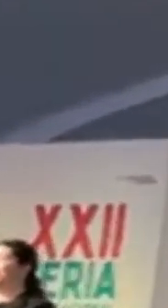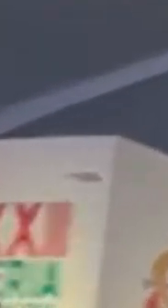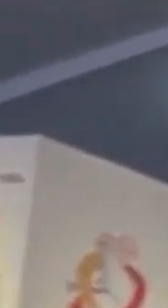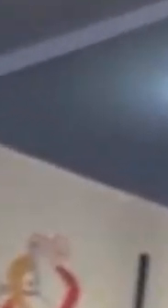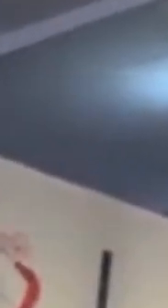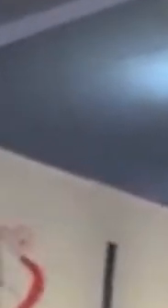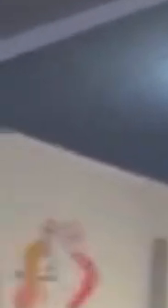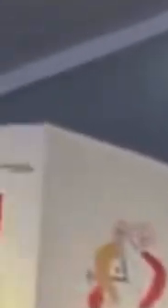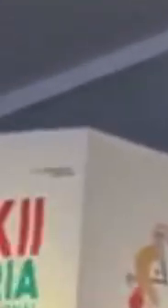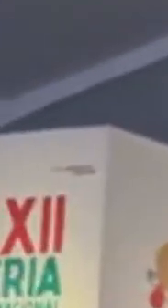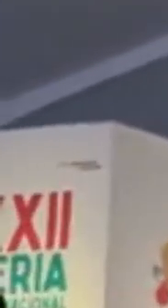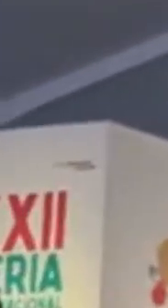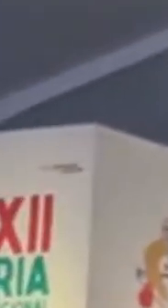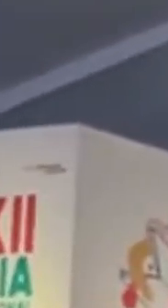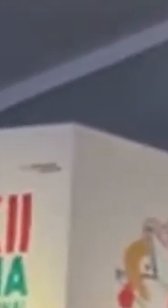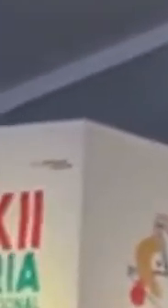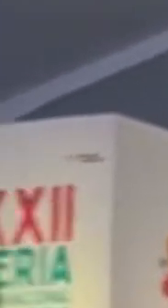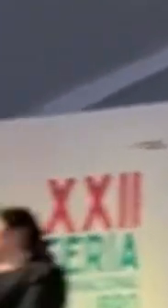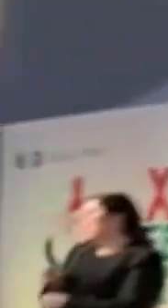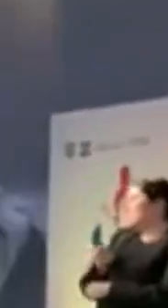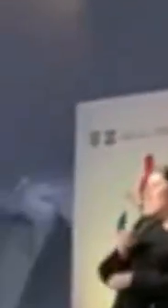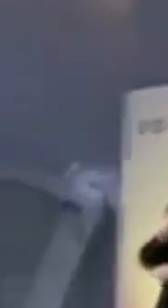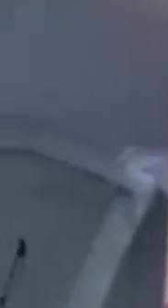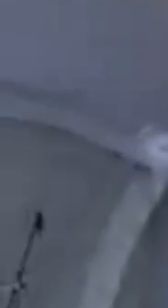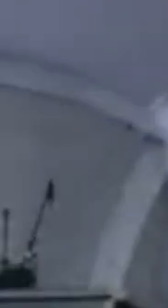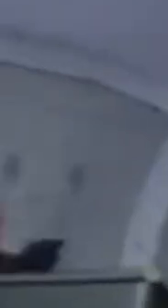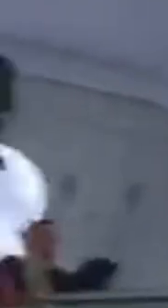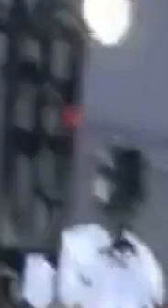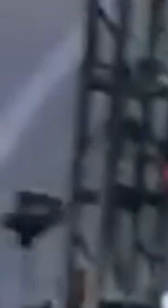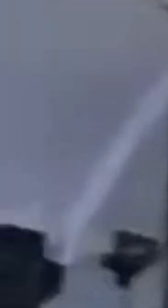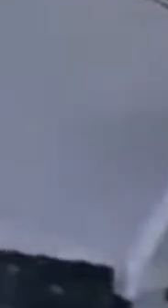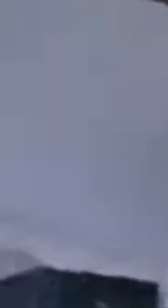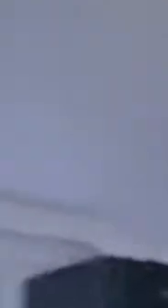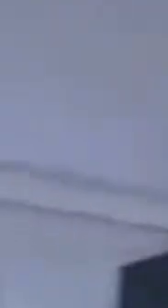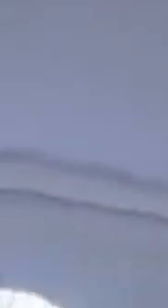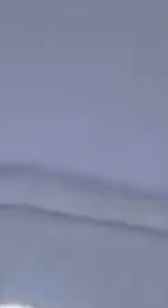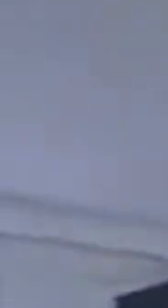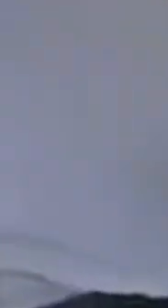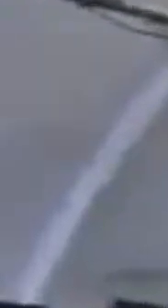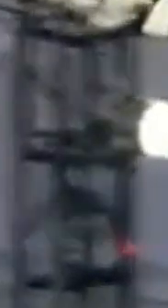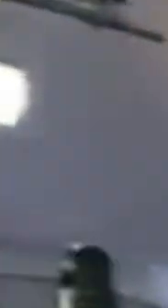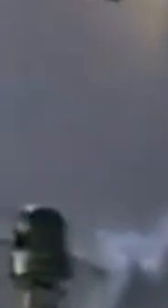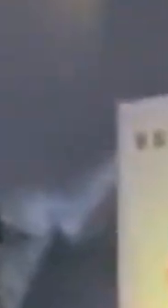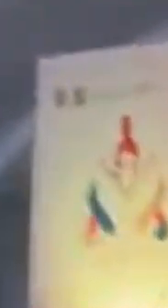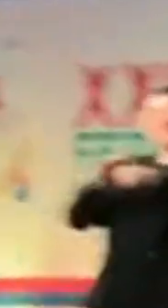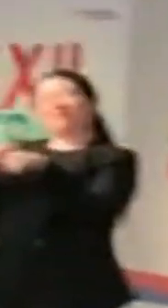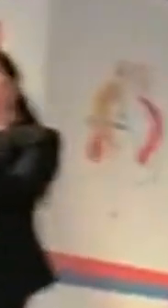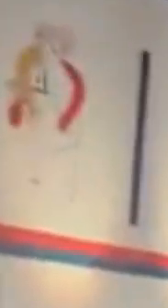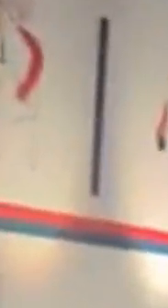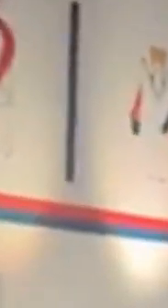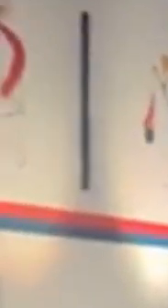platiqué un poco de quién es Alanza, pero nos van a platicar un poco más.